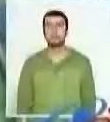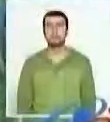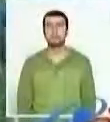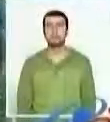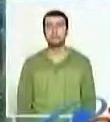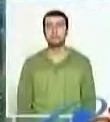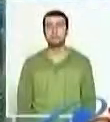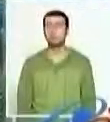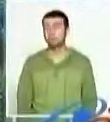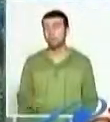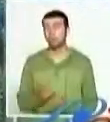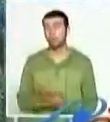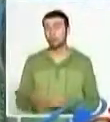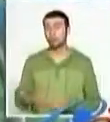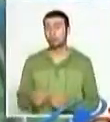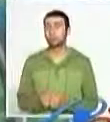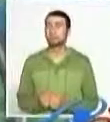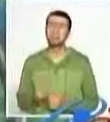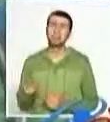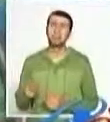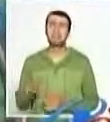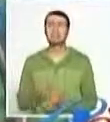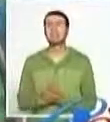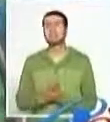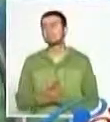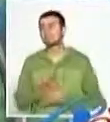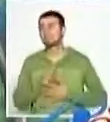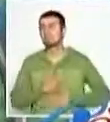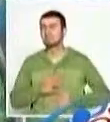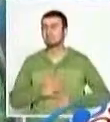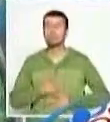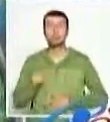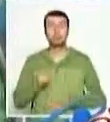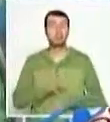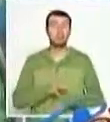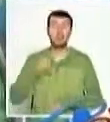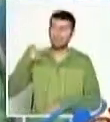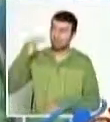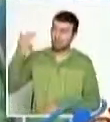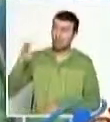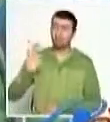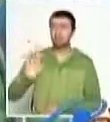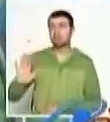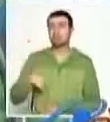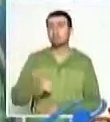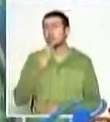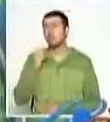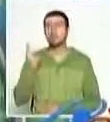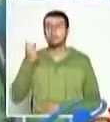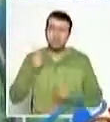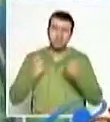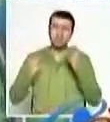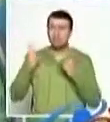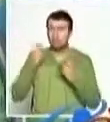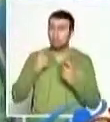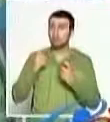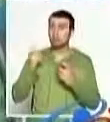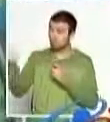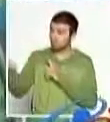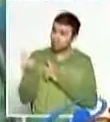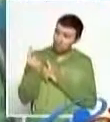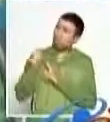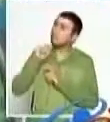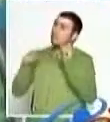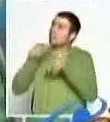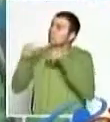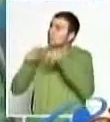885-0302. Hay cosas que se han vuelto de mucha tranquilidad en la medicina, en la historia clínica. Nos falta preguntar más